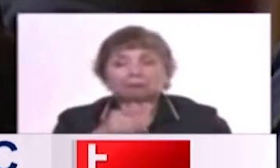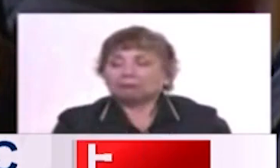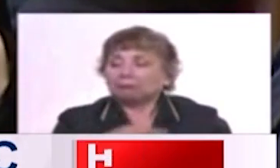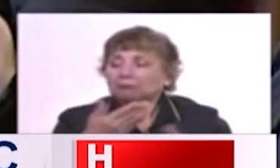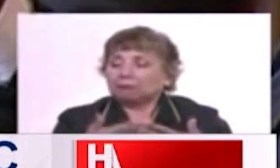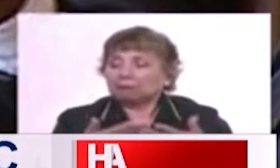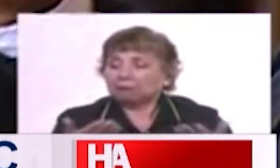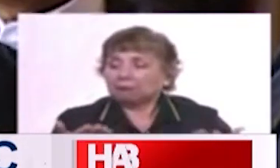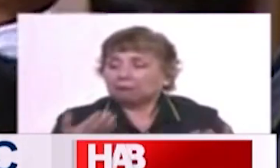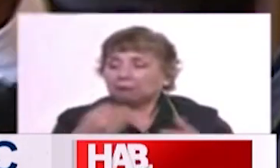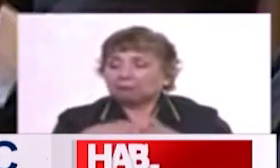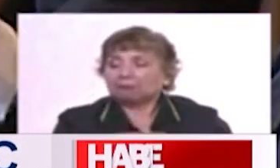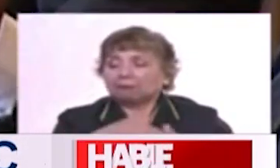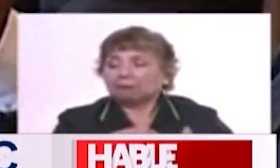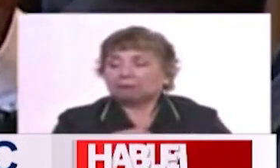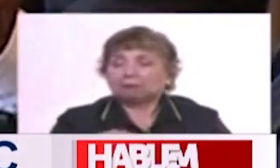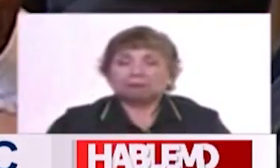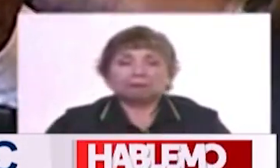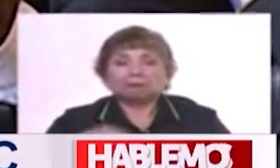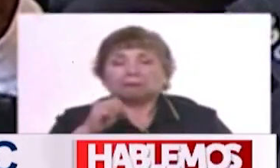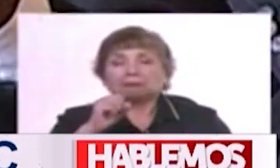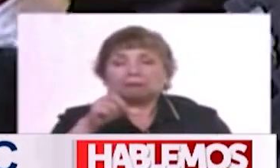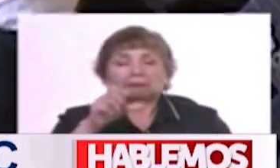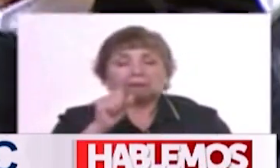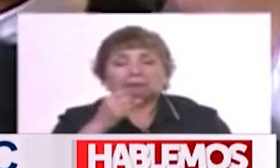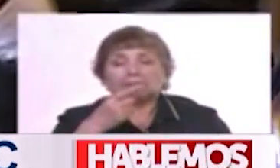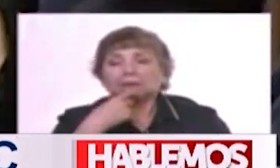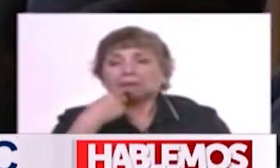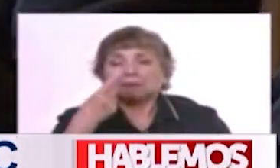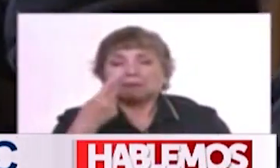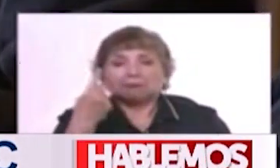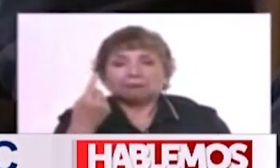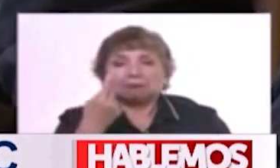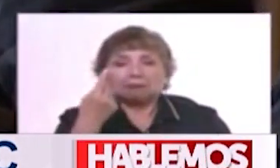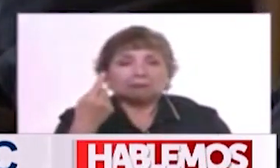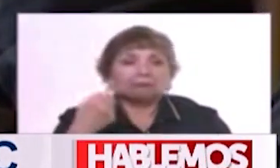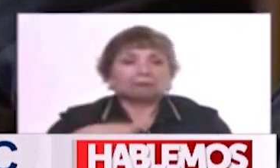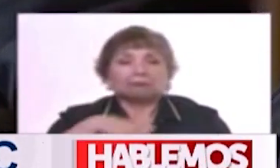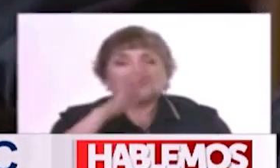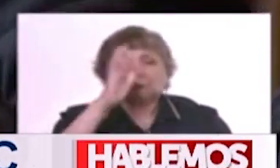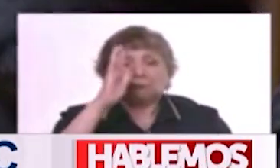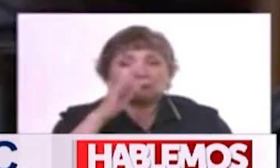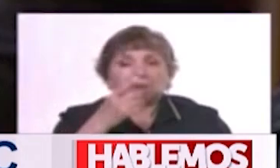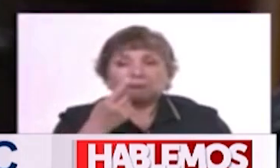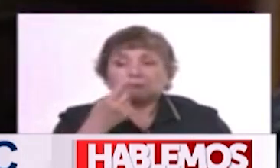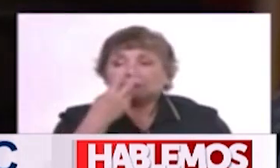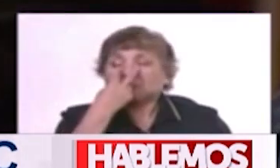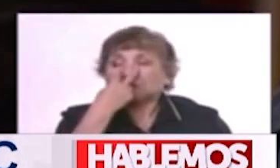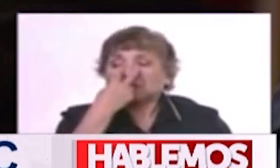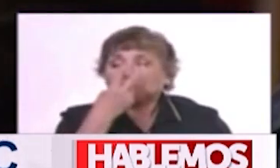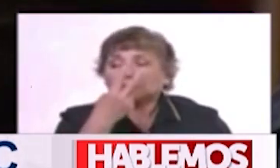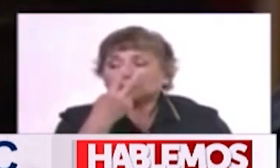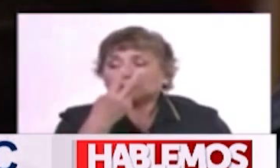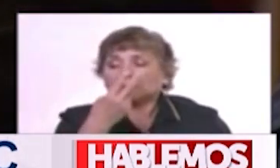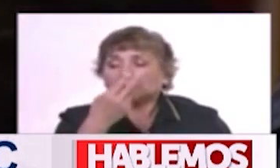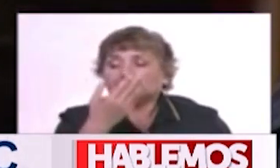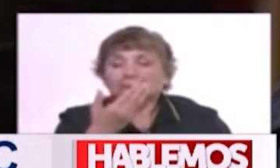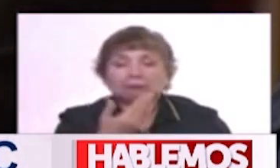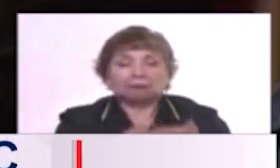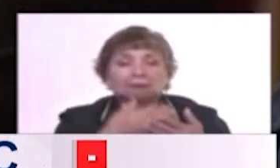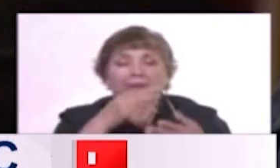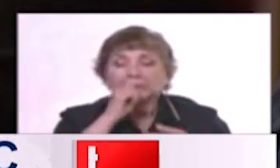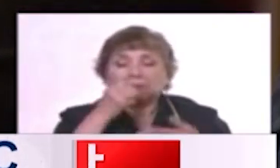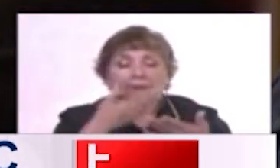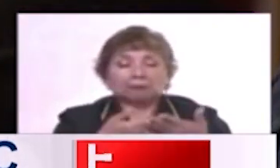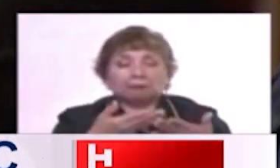sale y entra el ministro Salas, porque él se retiró solo. Y van a ver lo falso de algunas afirmaciones